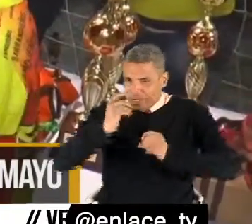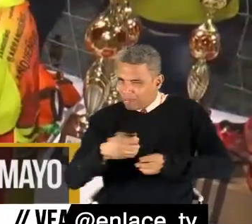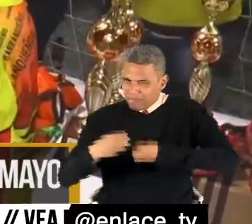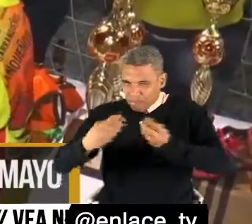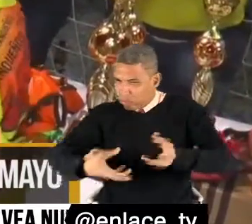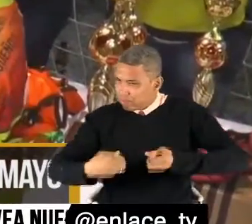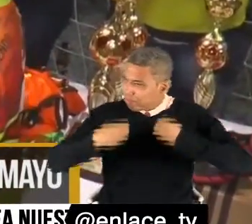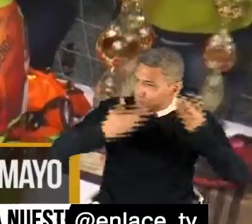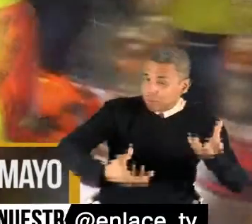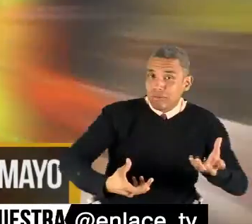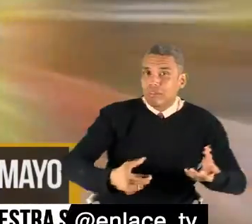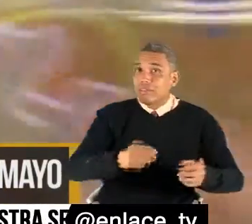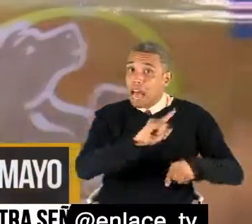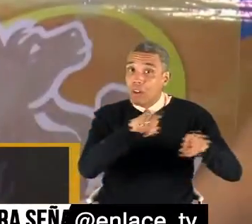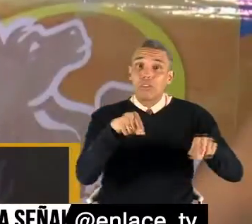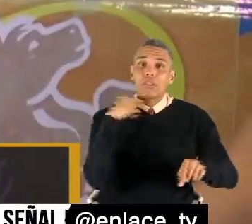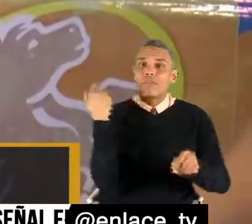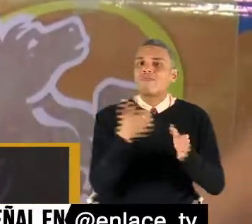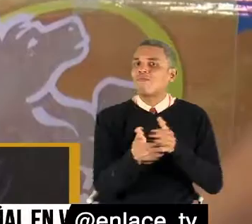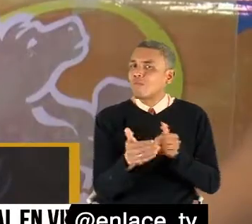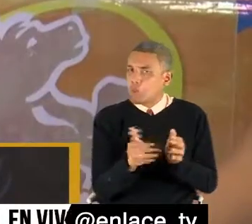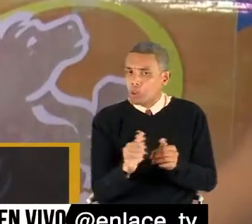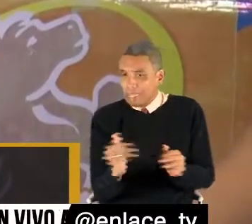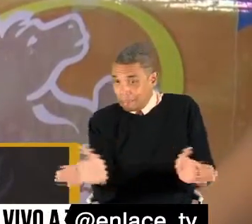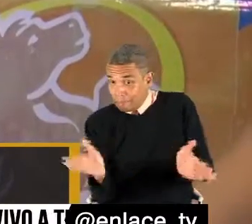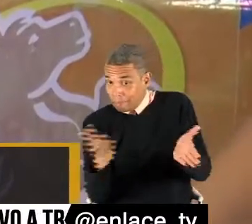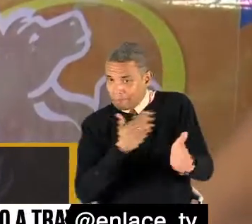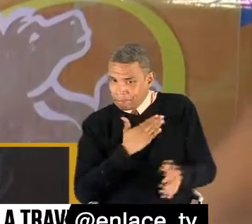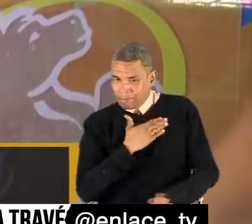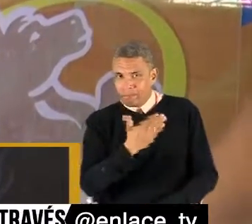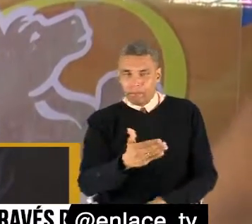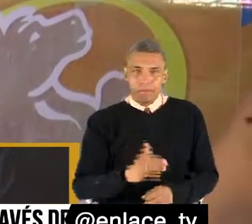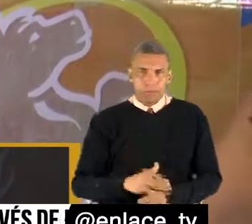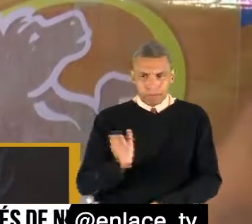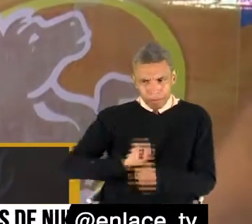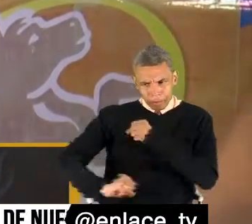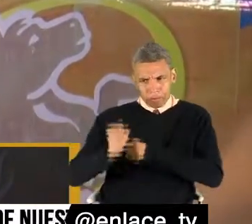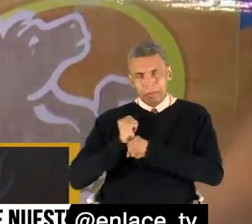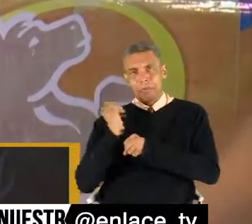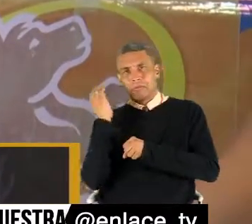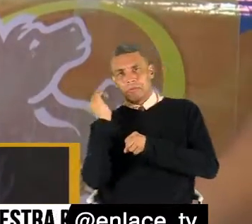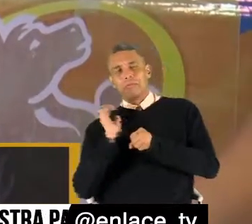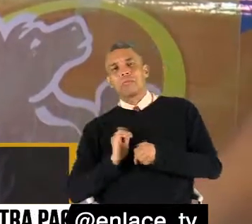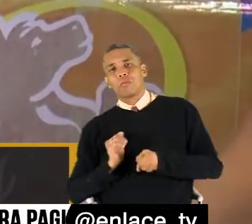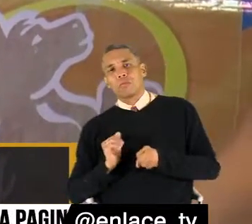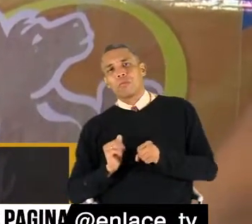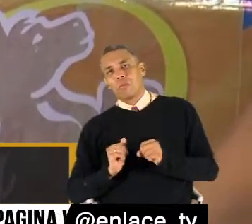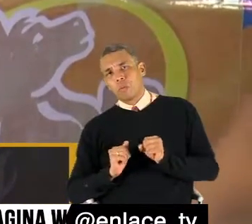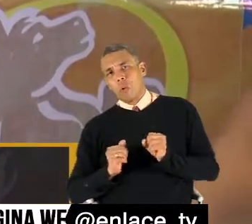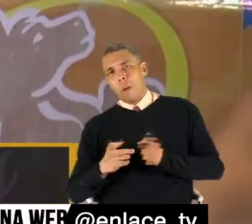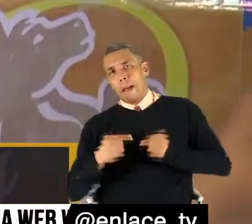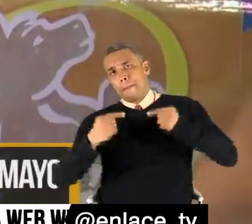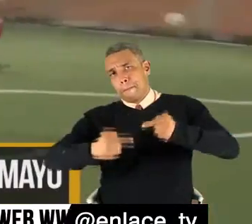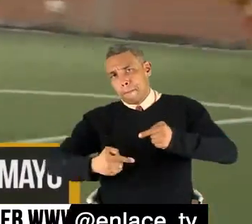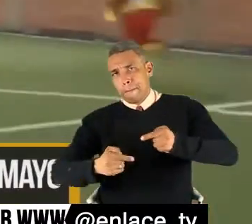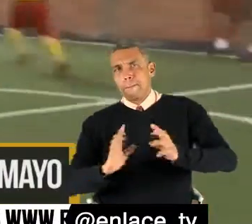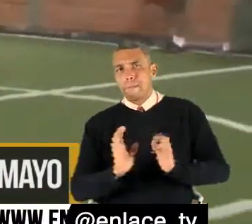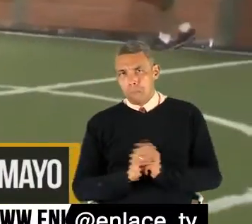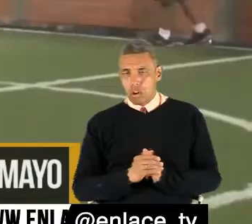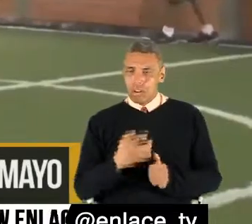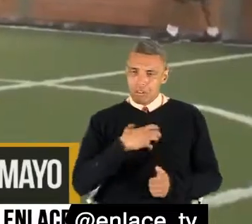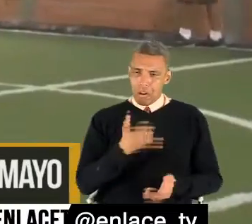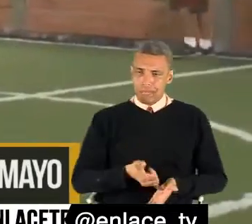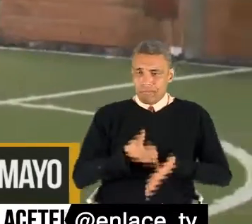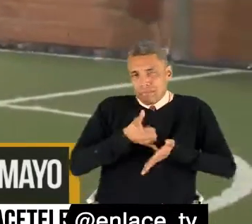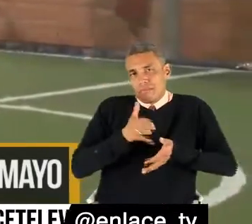campeones pese a los resultados. Porque el año pasado fuimos campeones y ese año llegamos a la final, gracias a Dios. Que no pudimos quedar